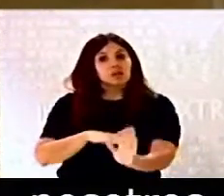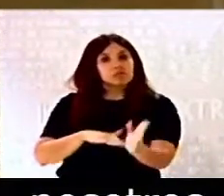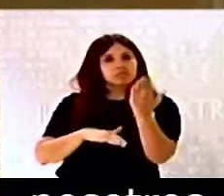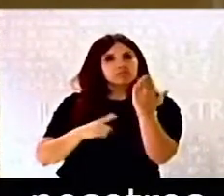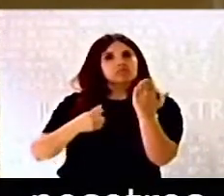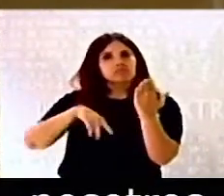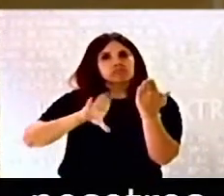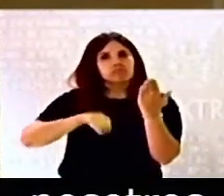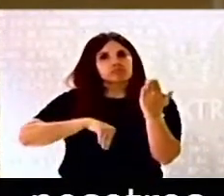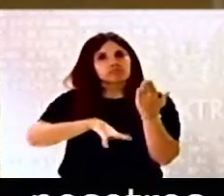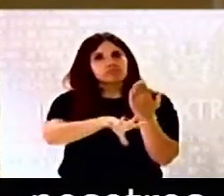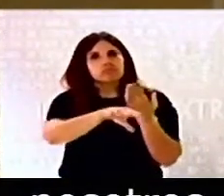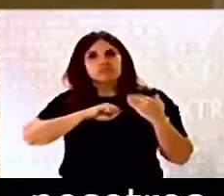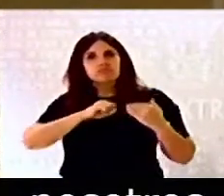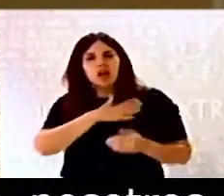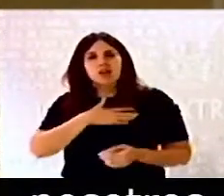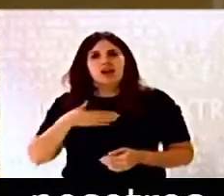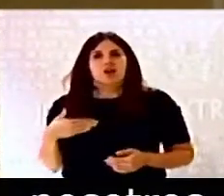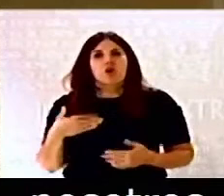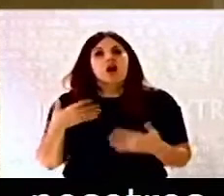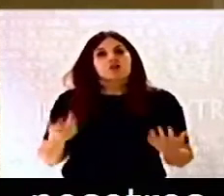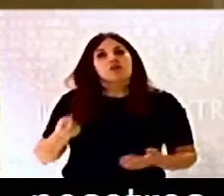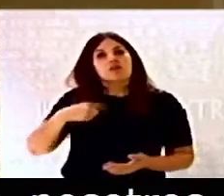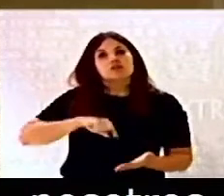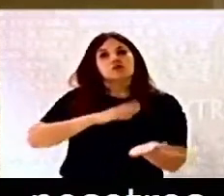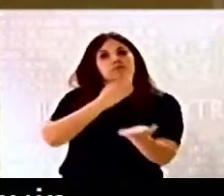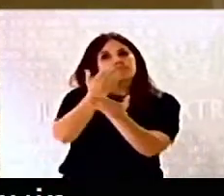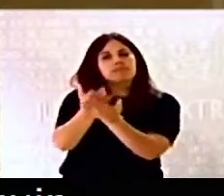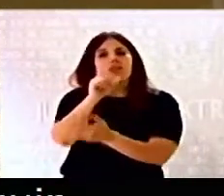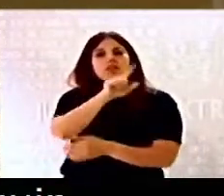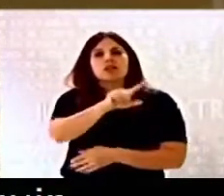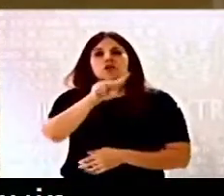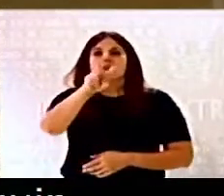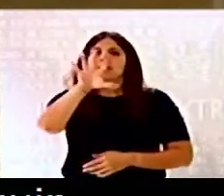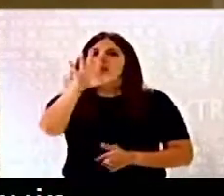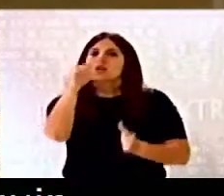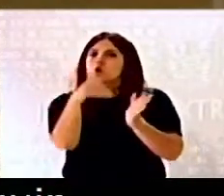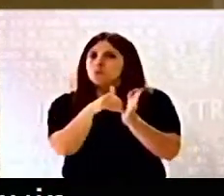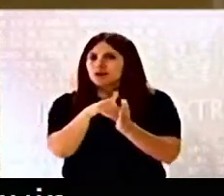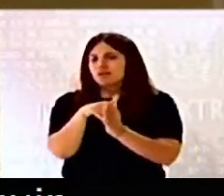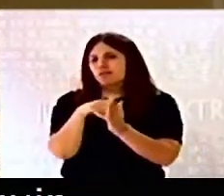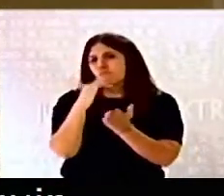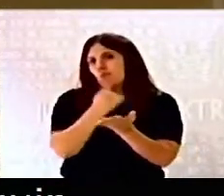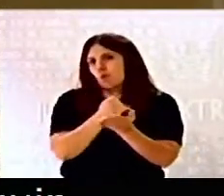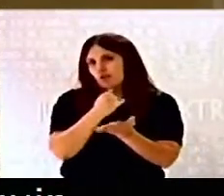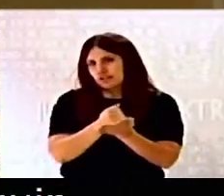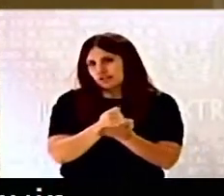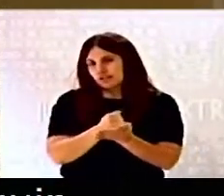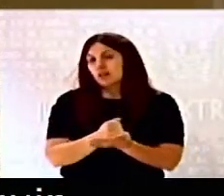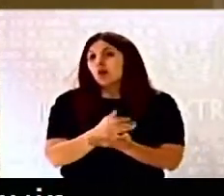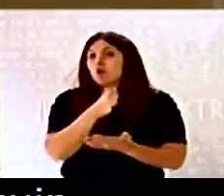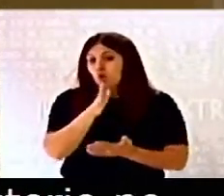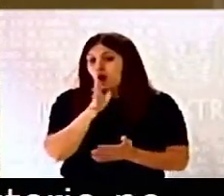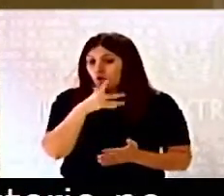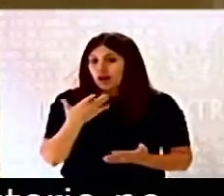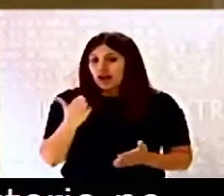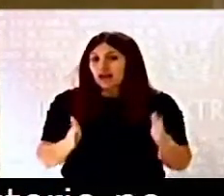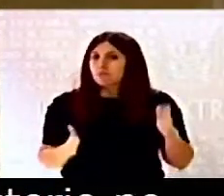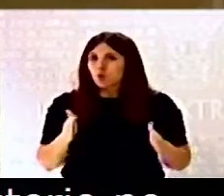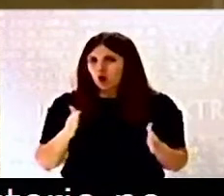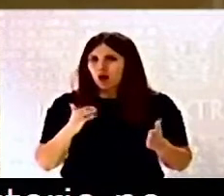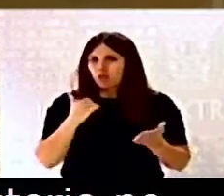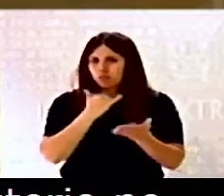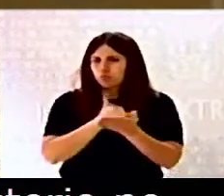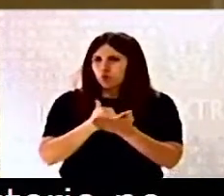no. Entonces vamos a solicitar 125.000 test, porque estamos, es verdad, en una época de unos cribados masivos de forma